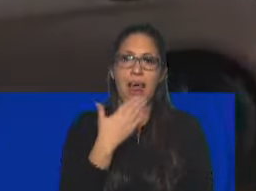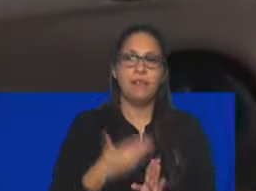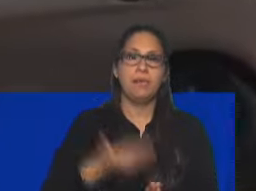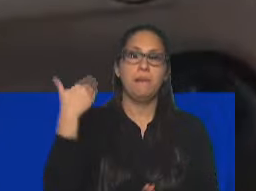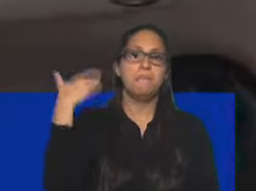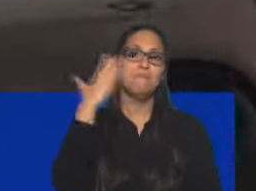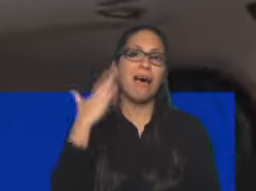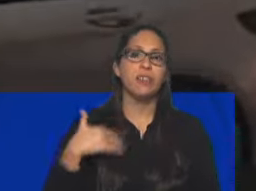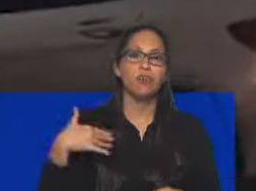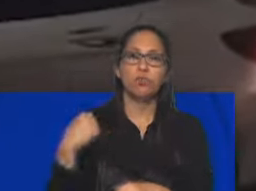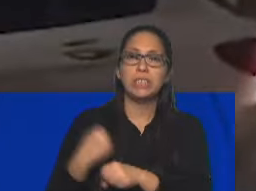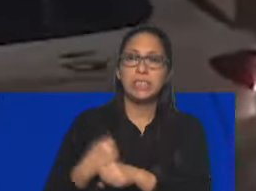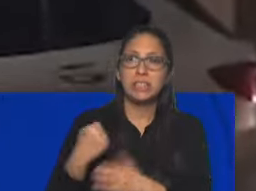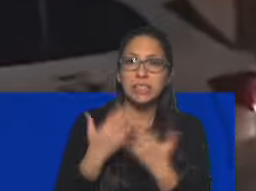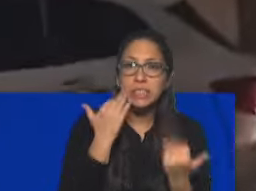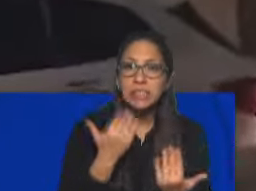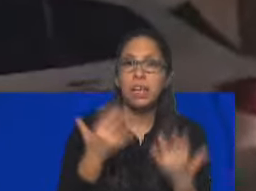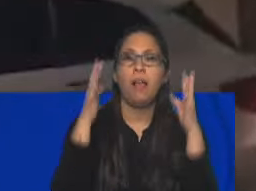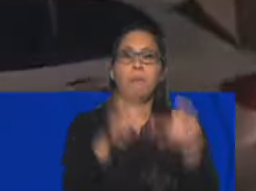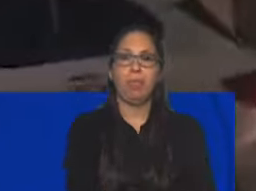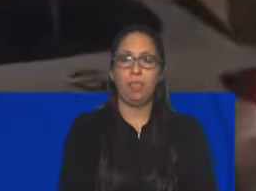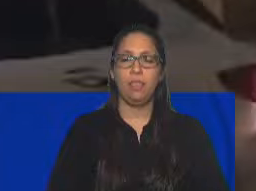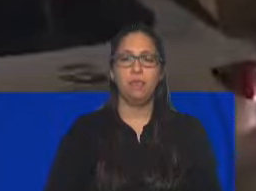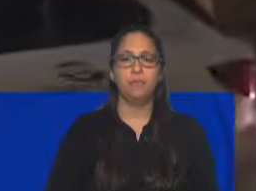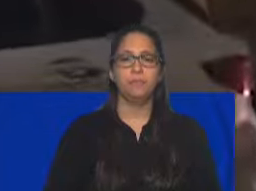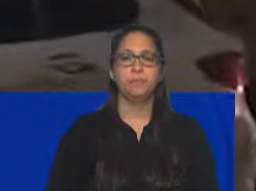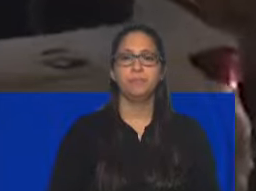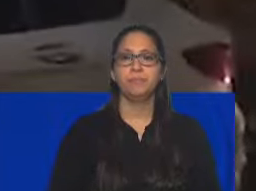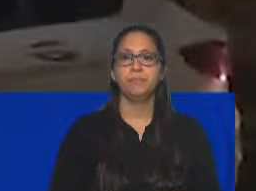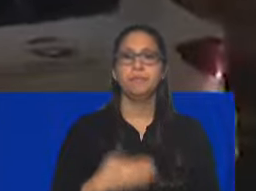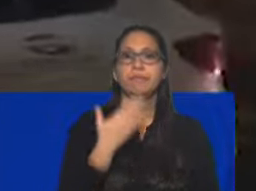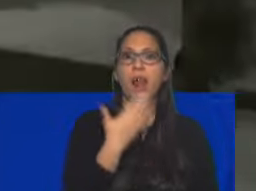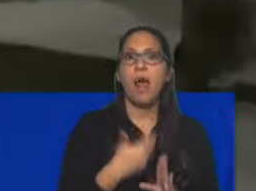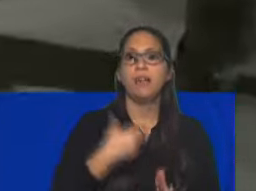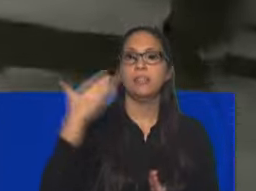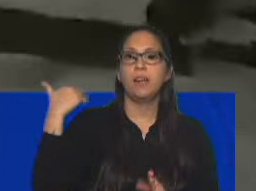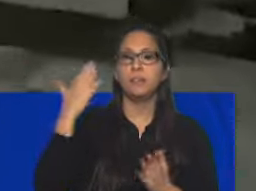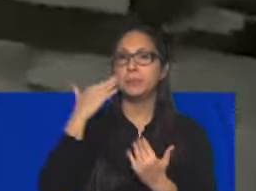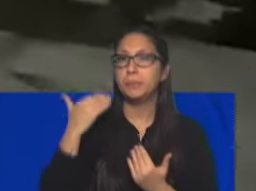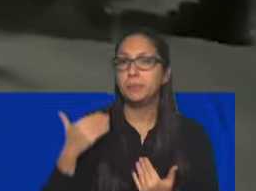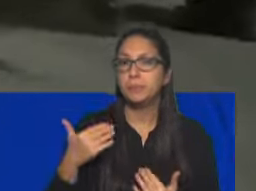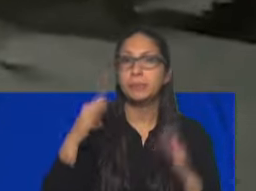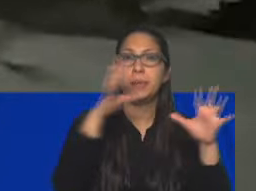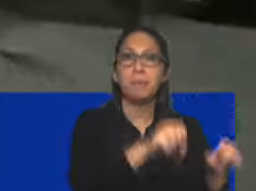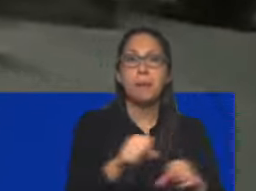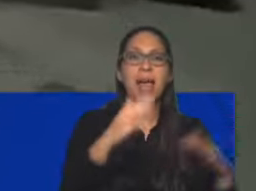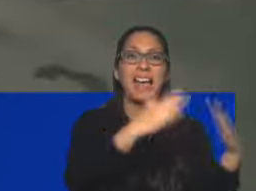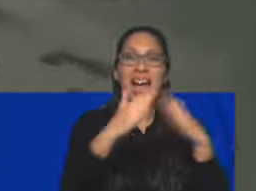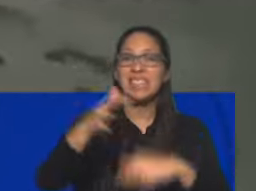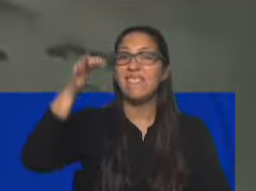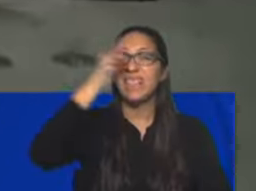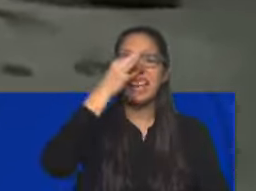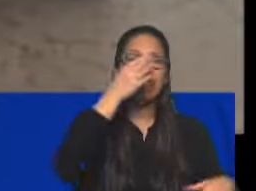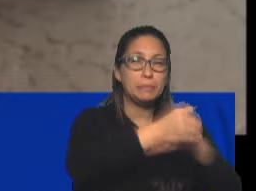marzo. ¡Policía! ¡Policía! El procedimiento es el resultado de una larga investigación que terminó con 20 allanamientos en capital